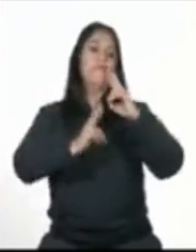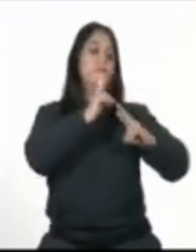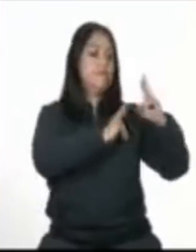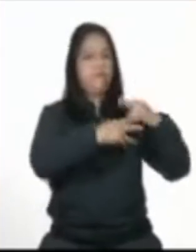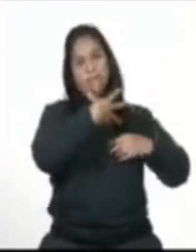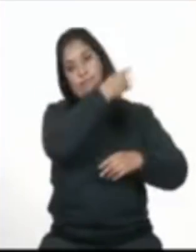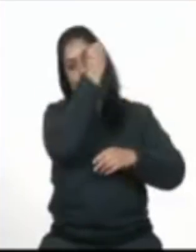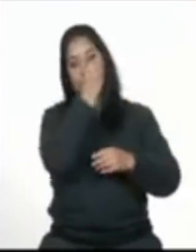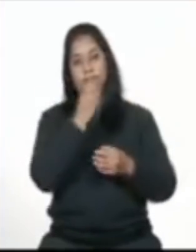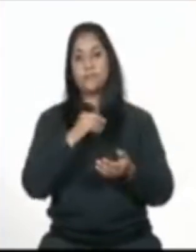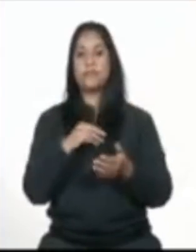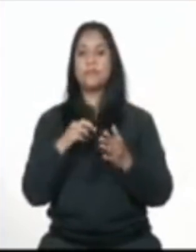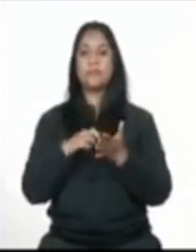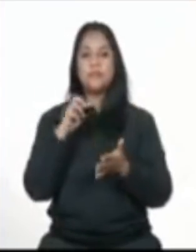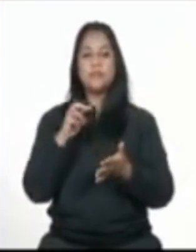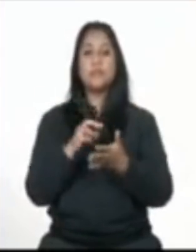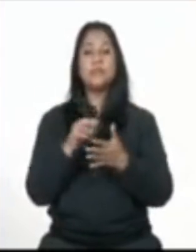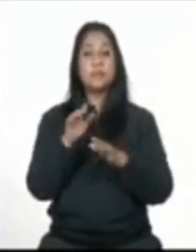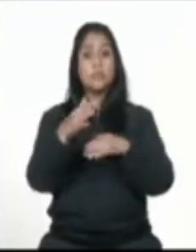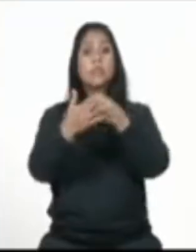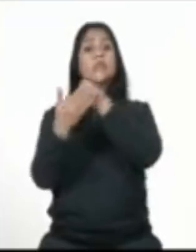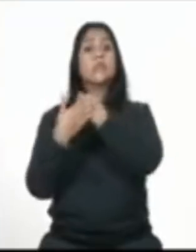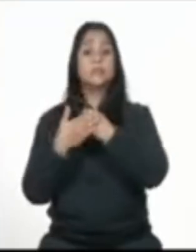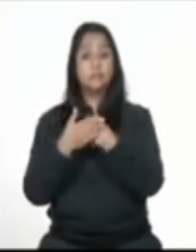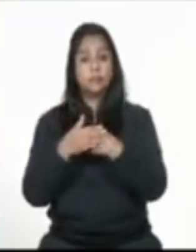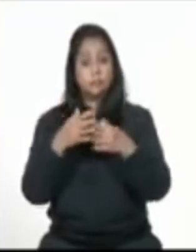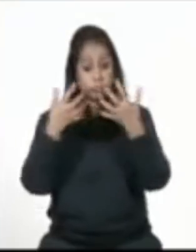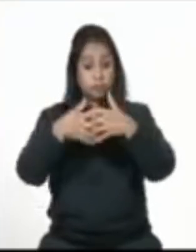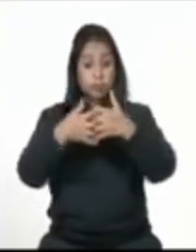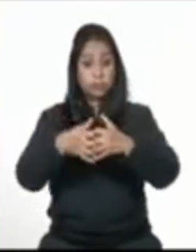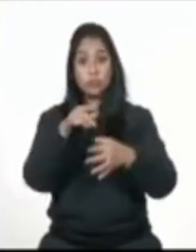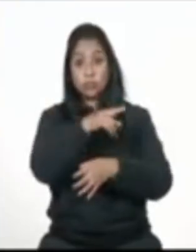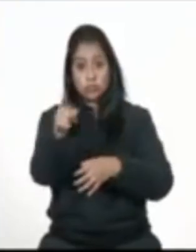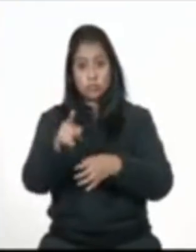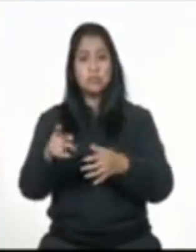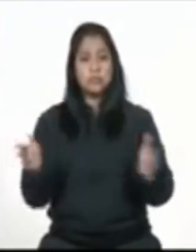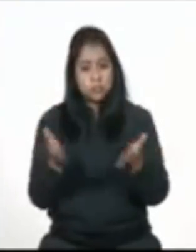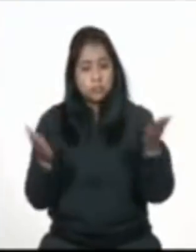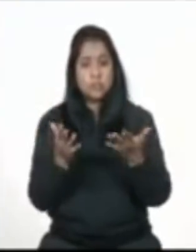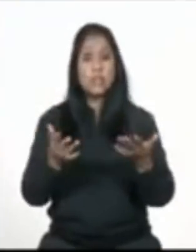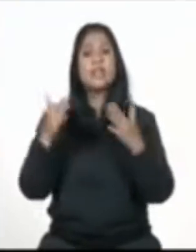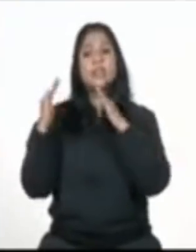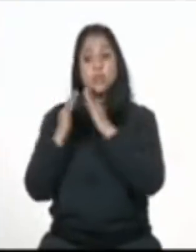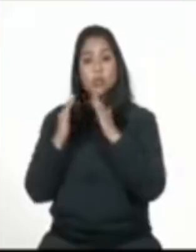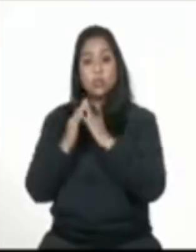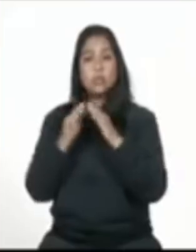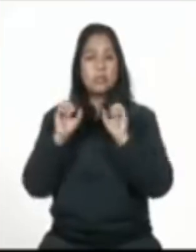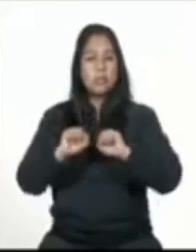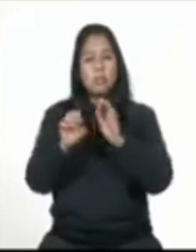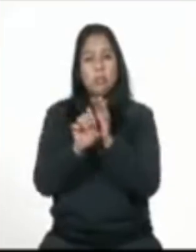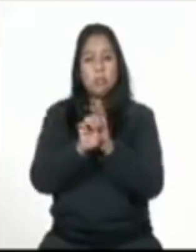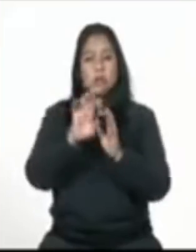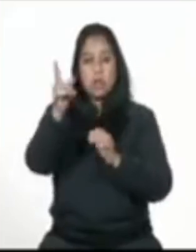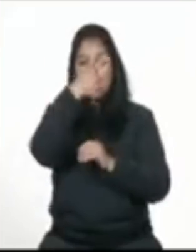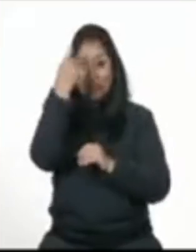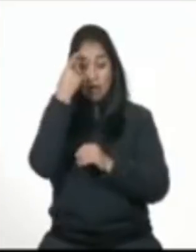el país. Instamos a las empresas a que impulsen el teletrabajo de manera tal que la gente pueda trabajar